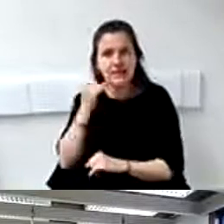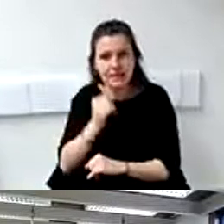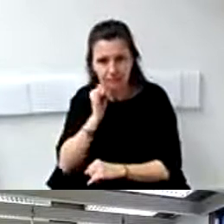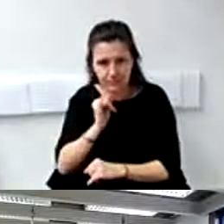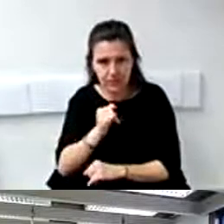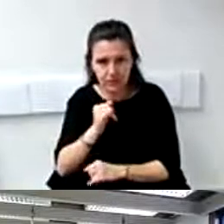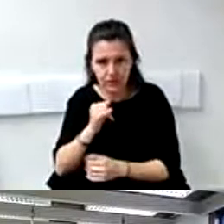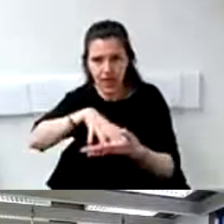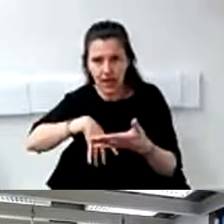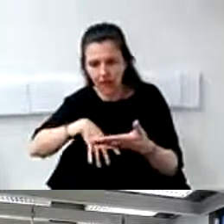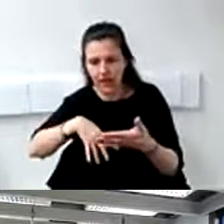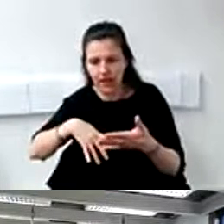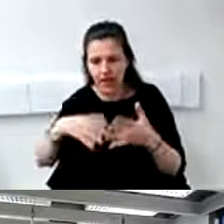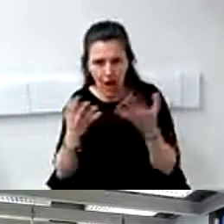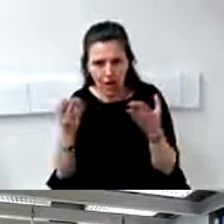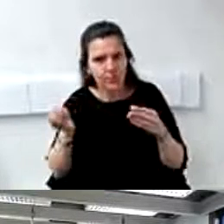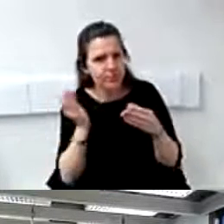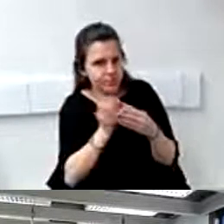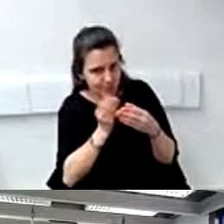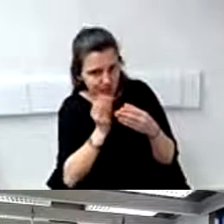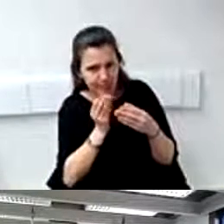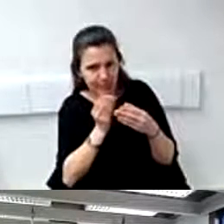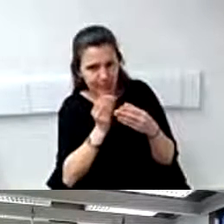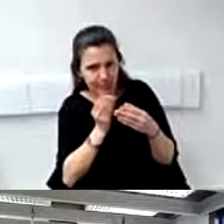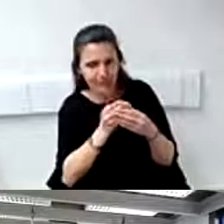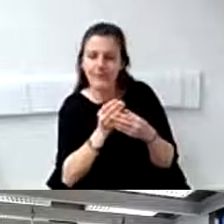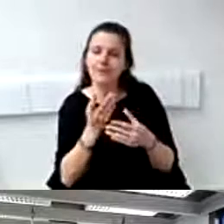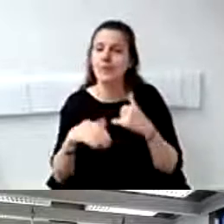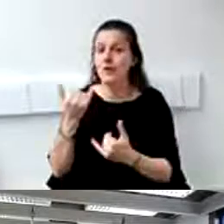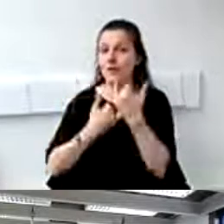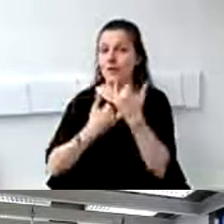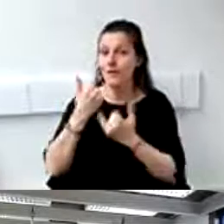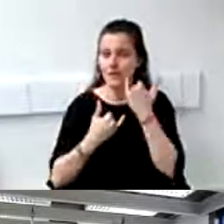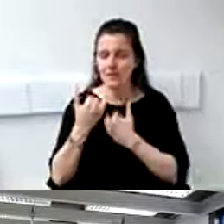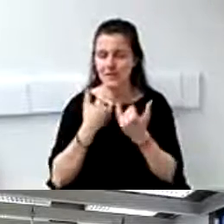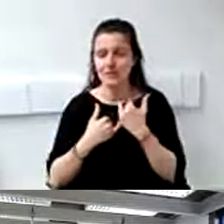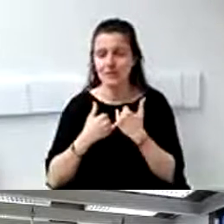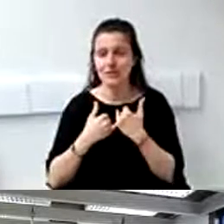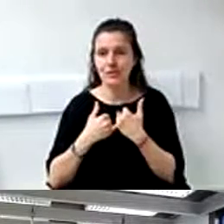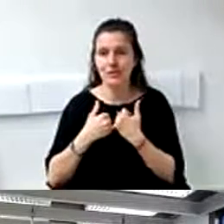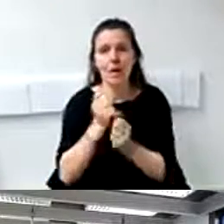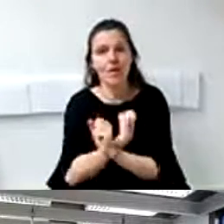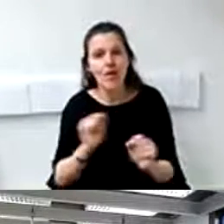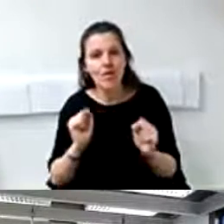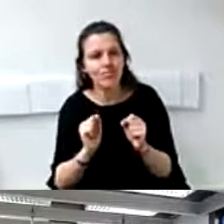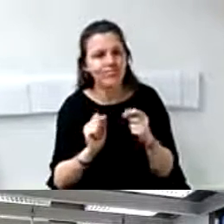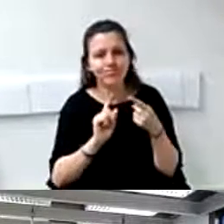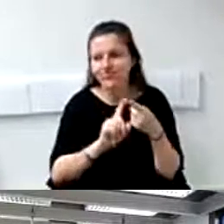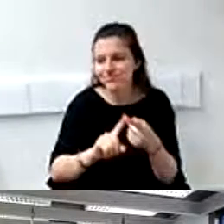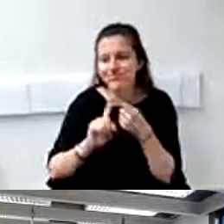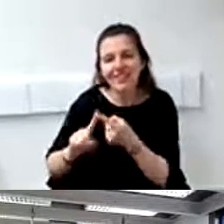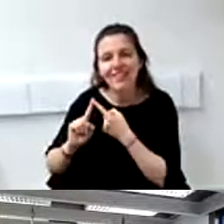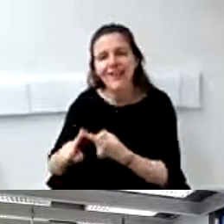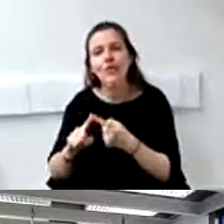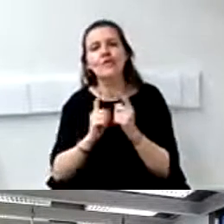y muy rico el material, y es un material como para discutir y analizar en las propias